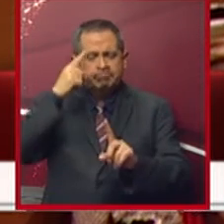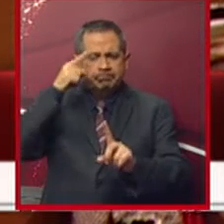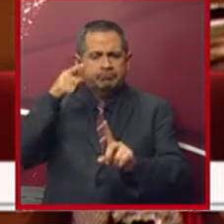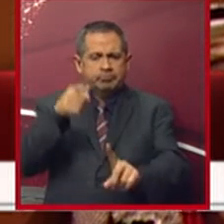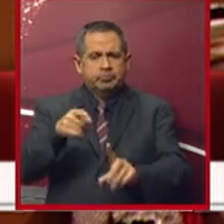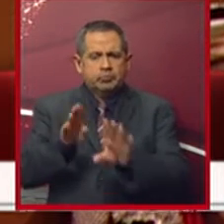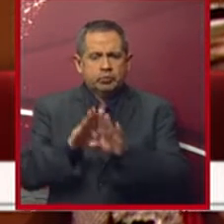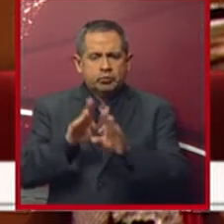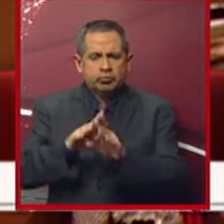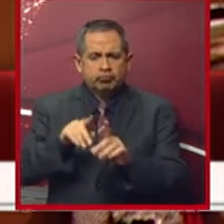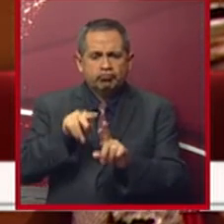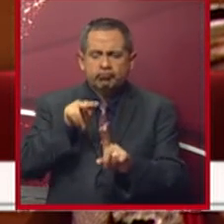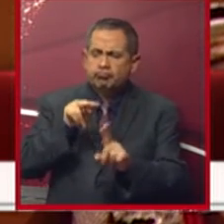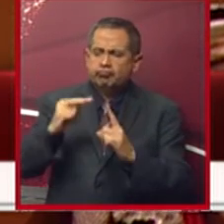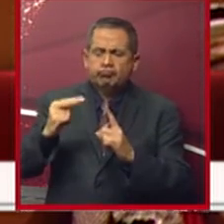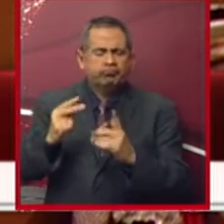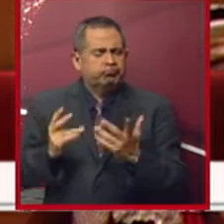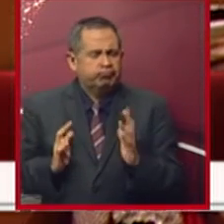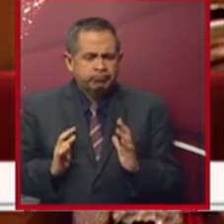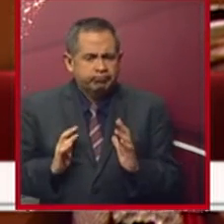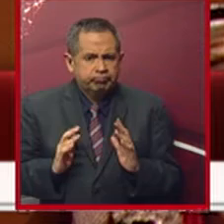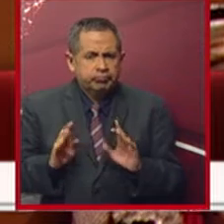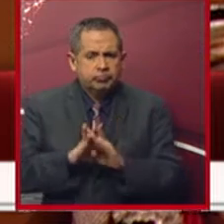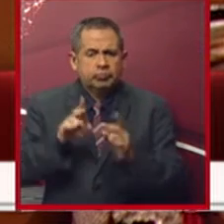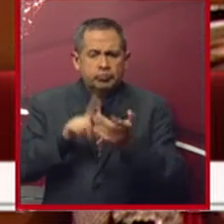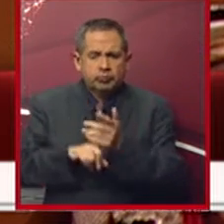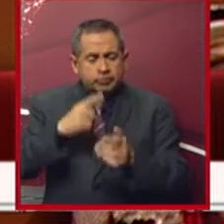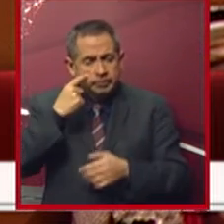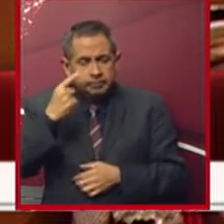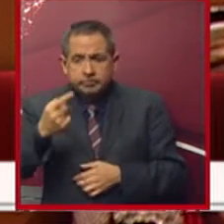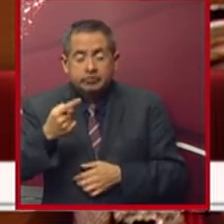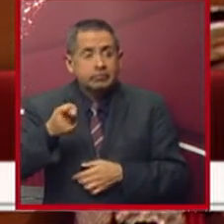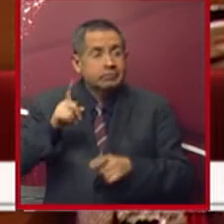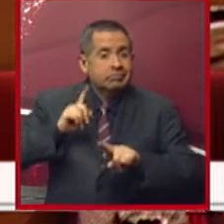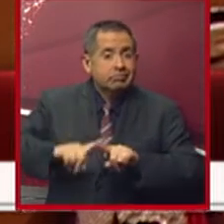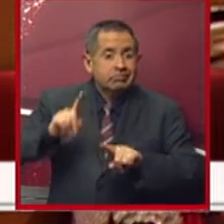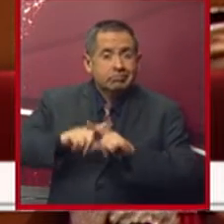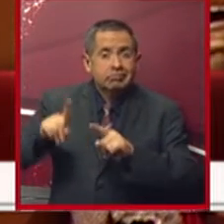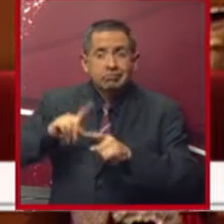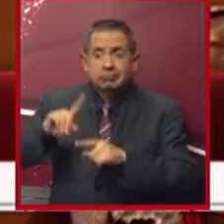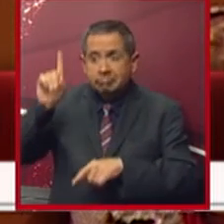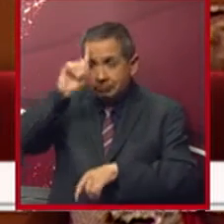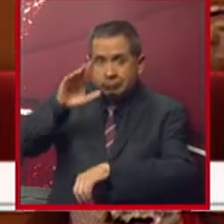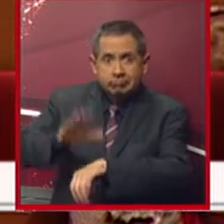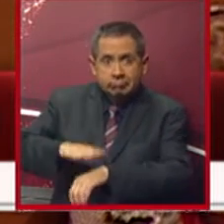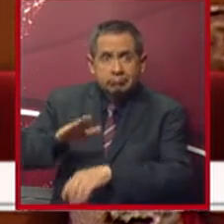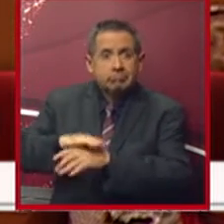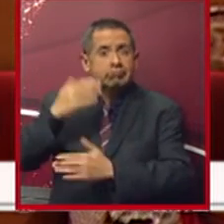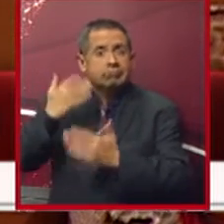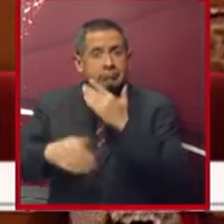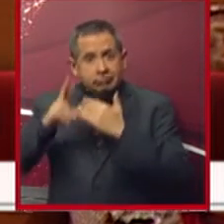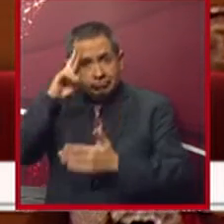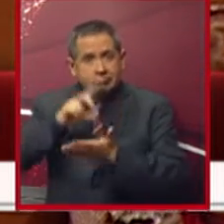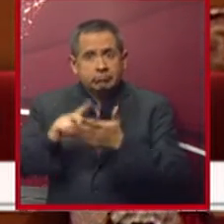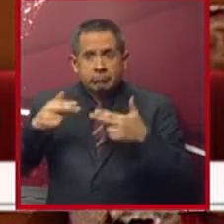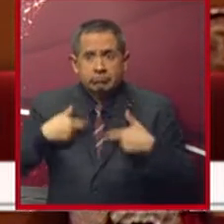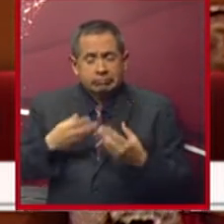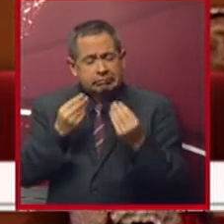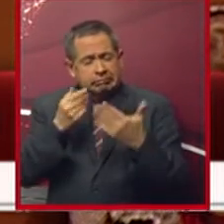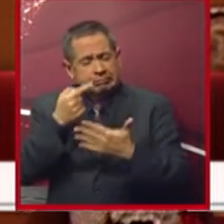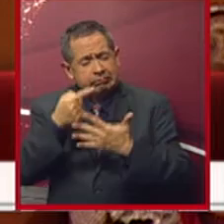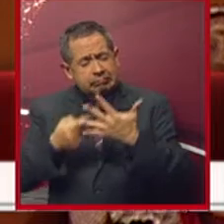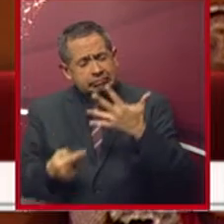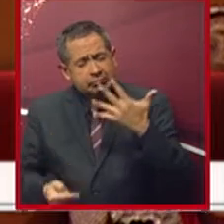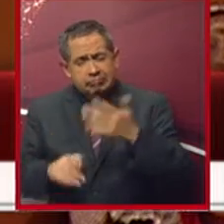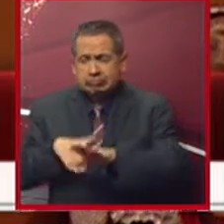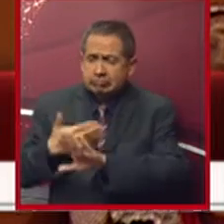la evidencia objetiva relevante, tal y como lo son los números de recomendaciones por violaciones a derechos humanos que se han emitido en contra